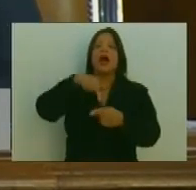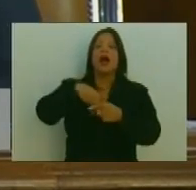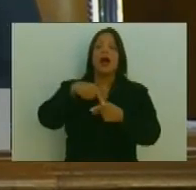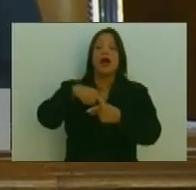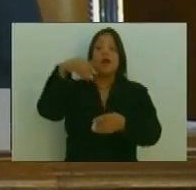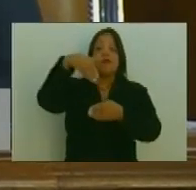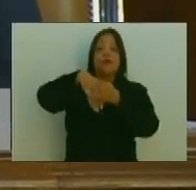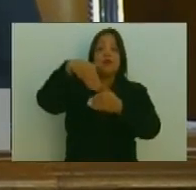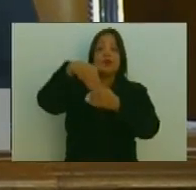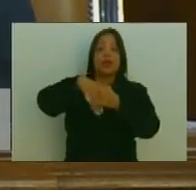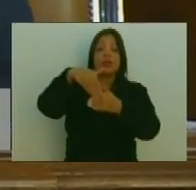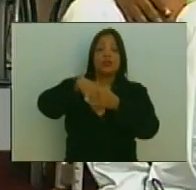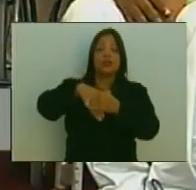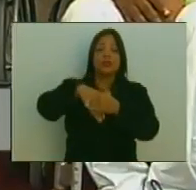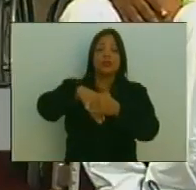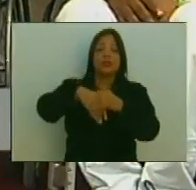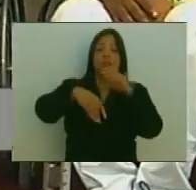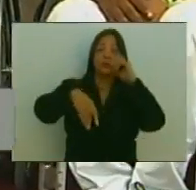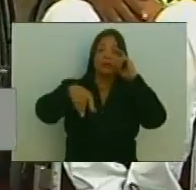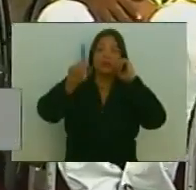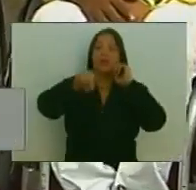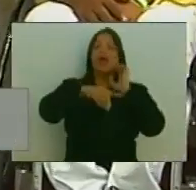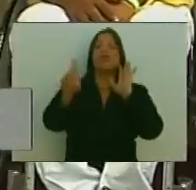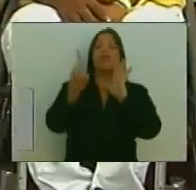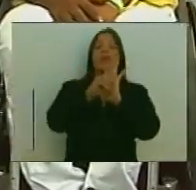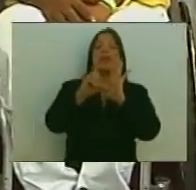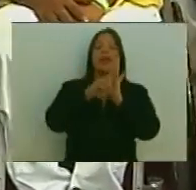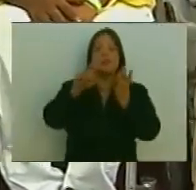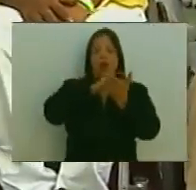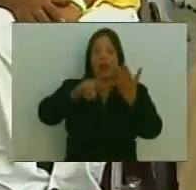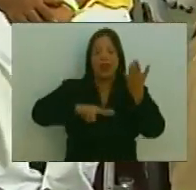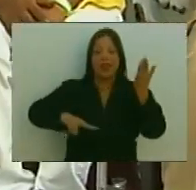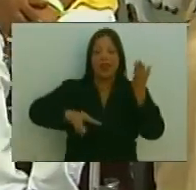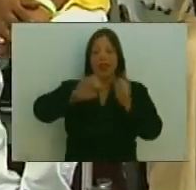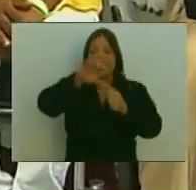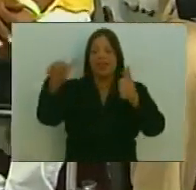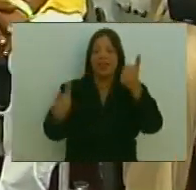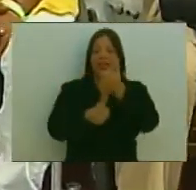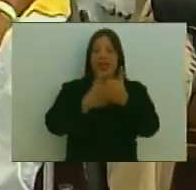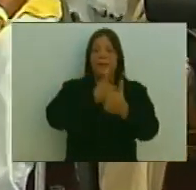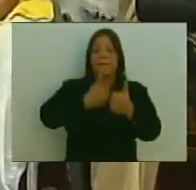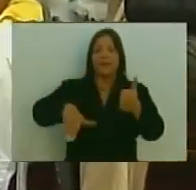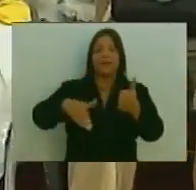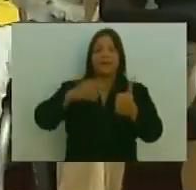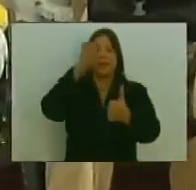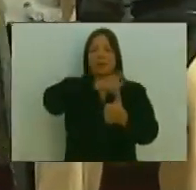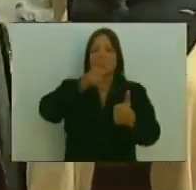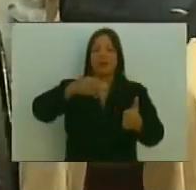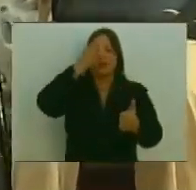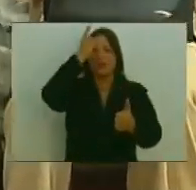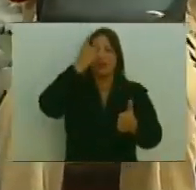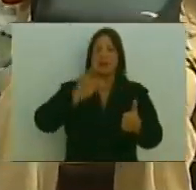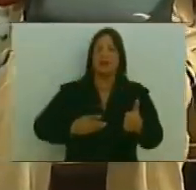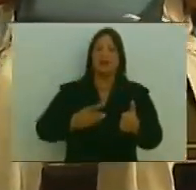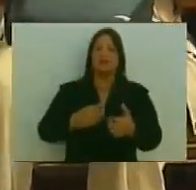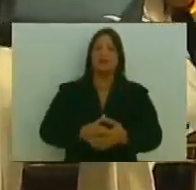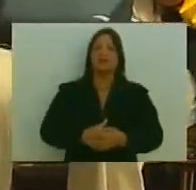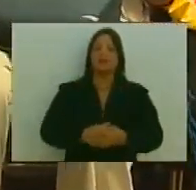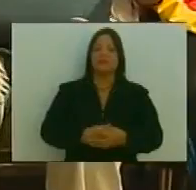a aprobación el decreto leído por la vicepresidenta de la Comisión de Personas con